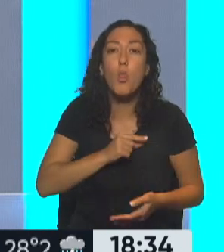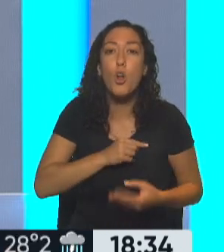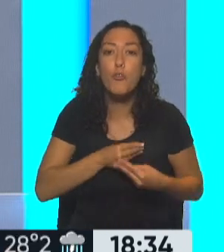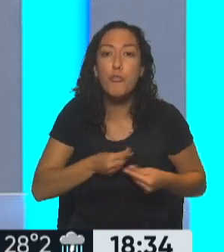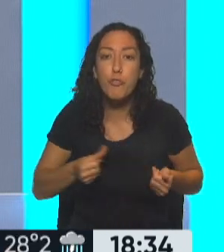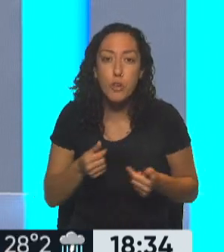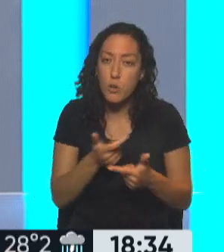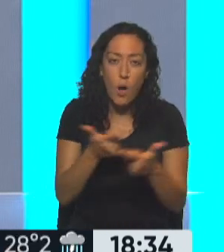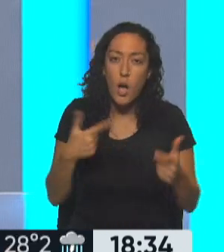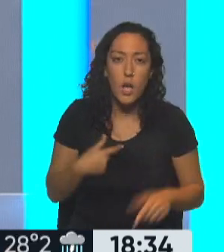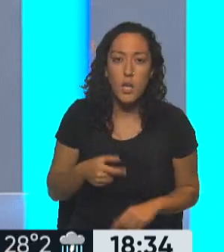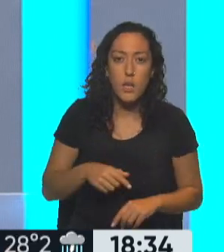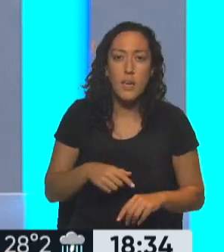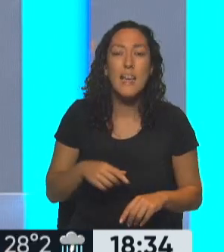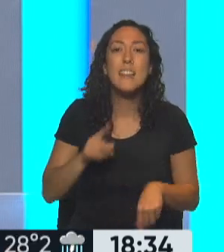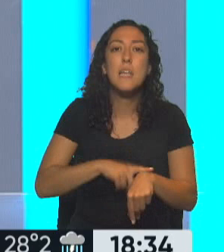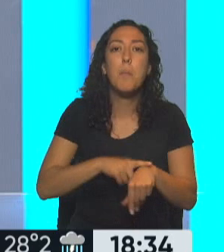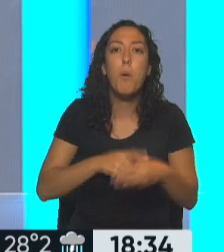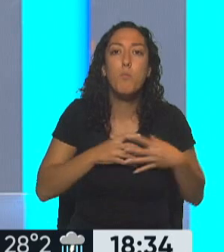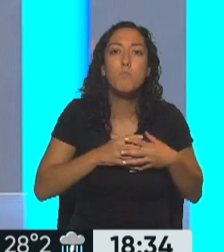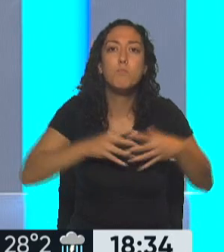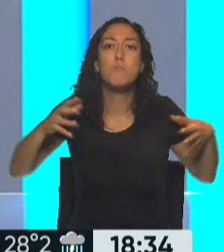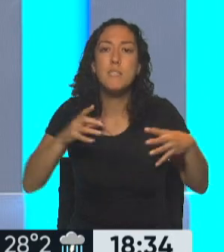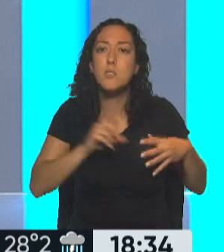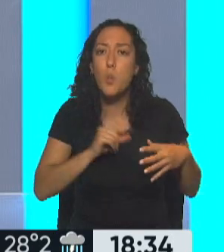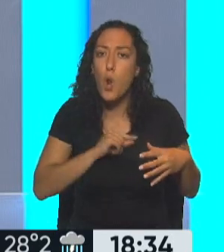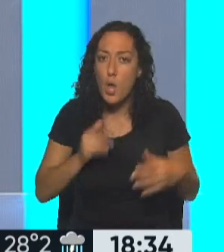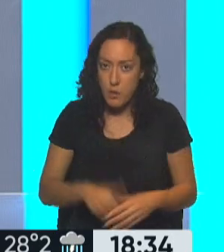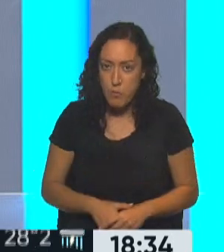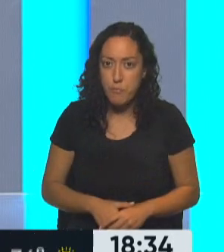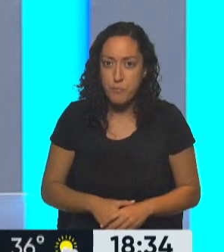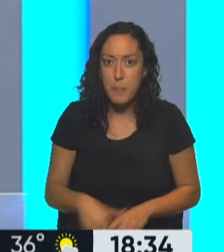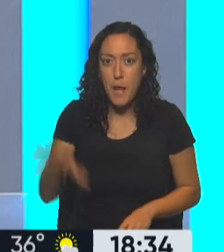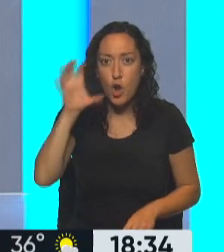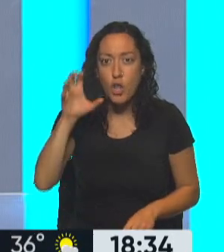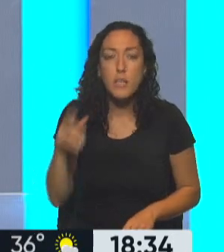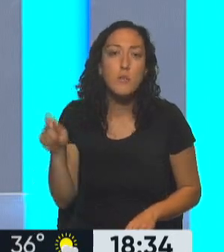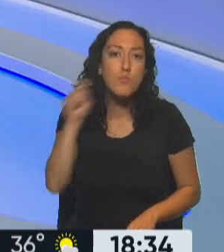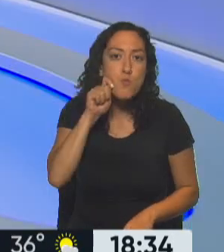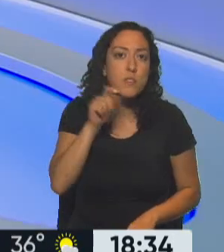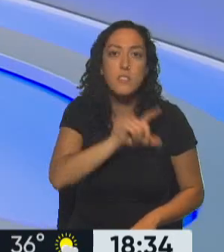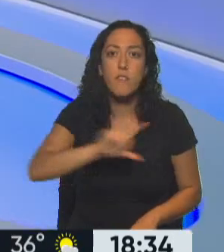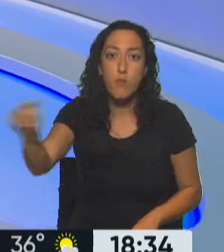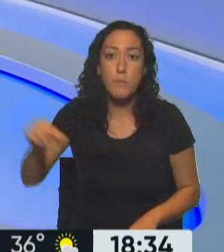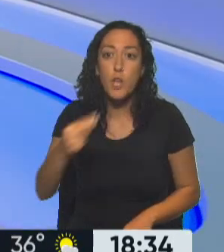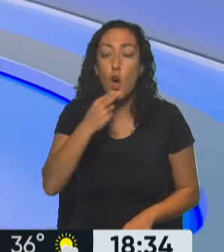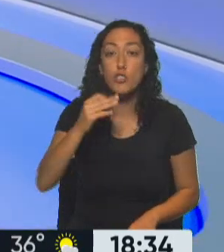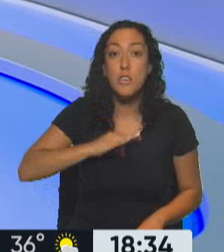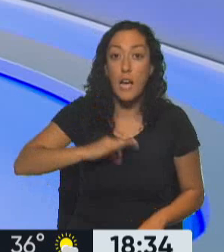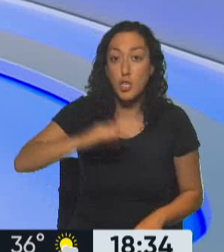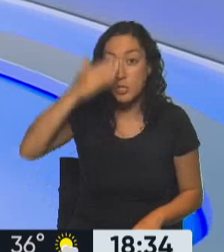eso, el tiempo todo lo agiganta. Acordate de lo que te digo, me dio un beso y me soltó. Y 11 años